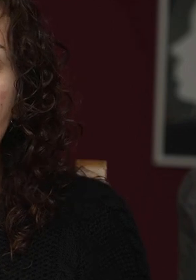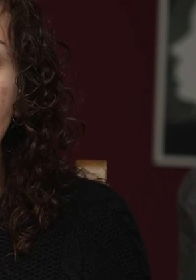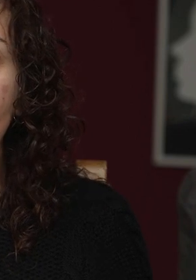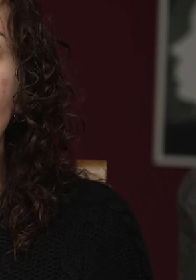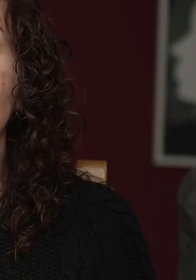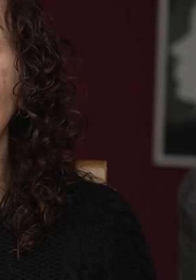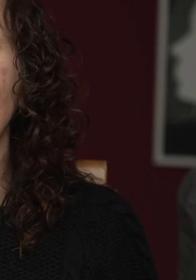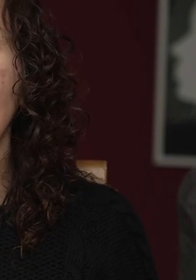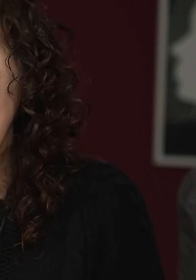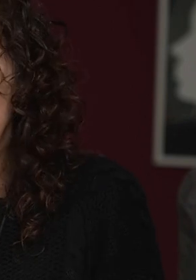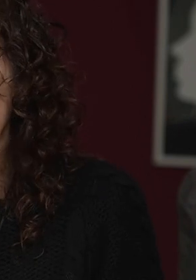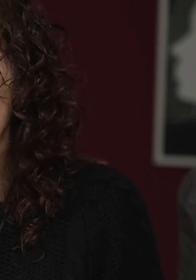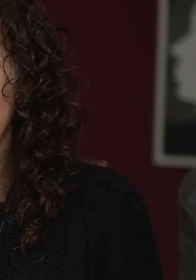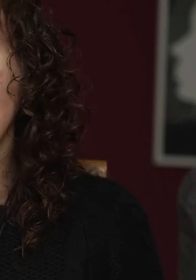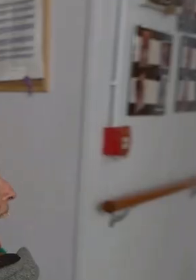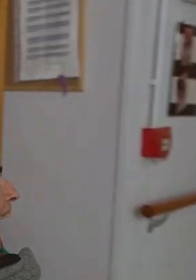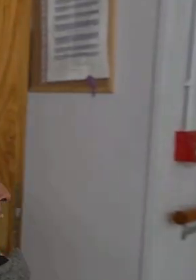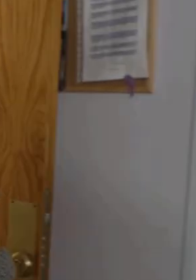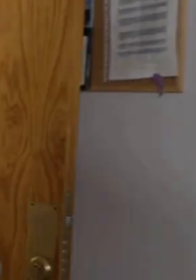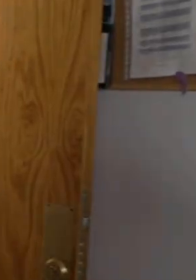déjame en paz, que me quiero quedar.